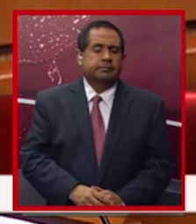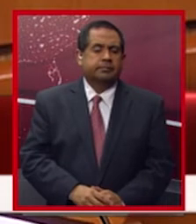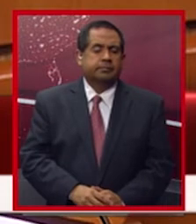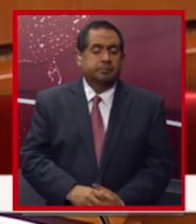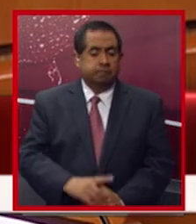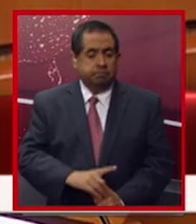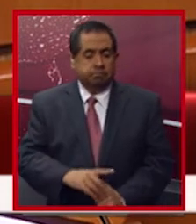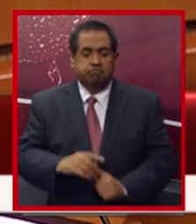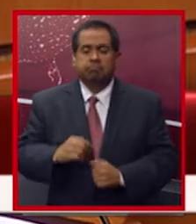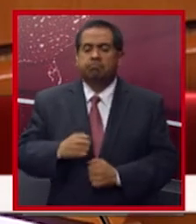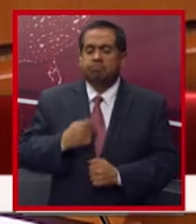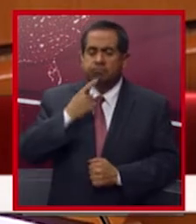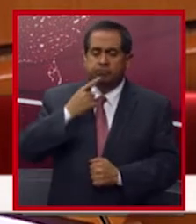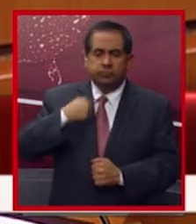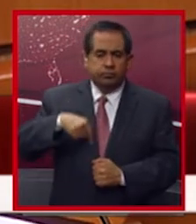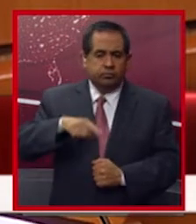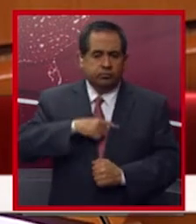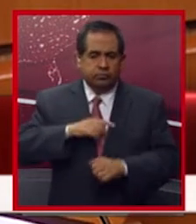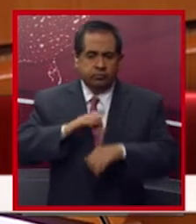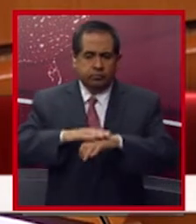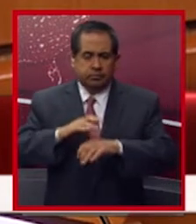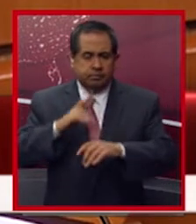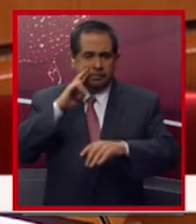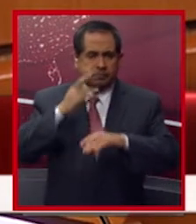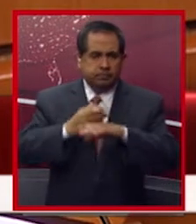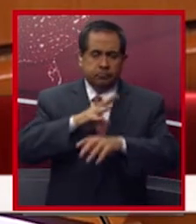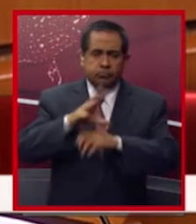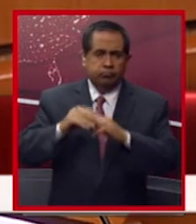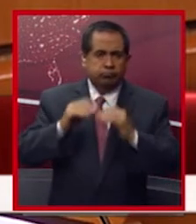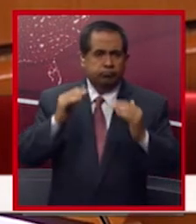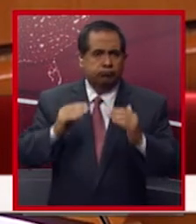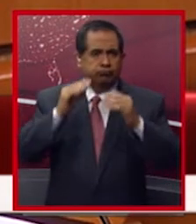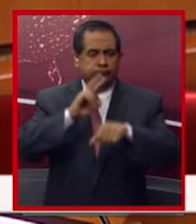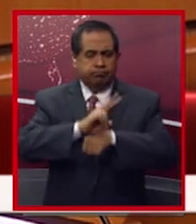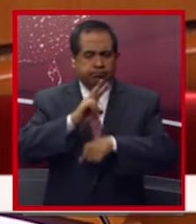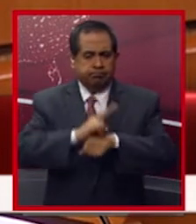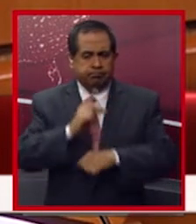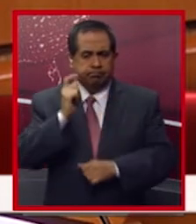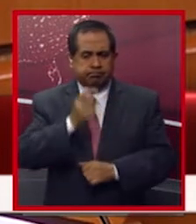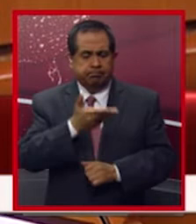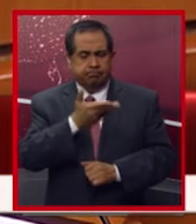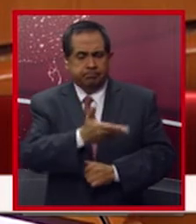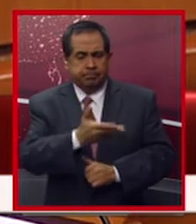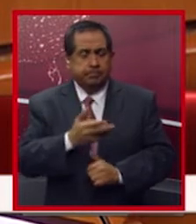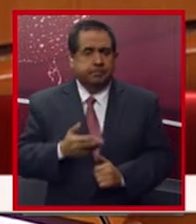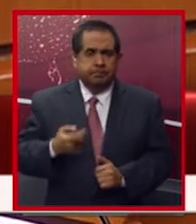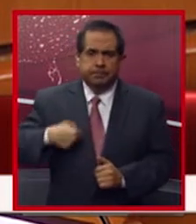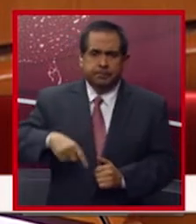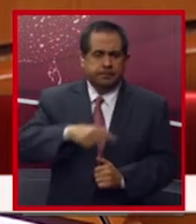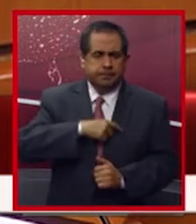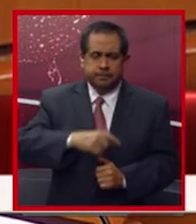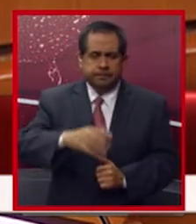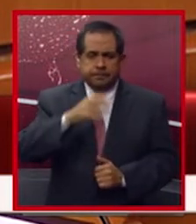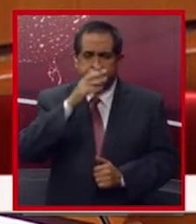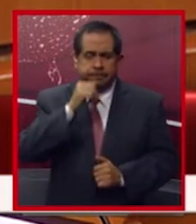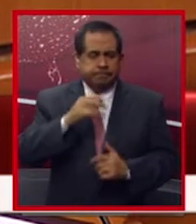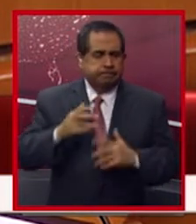Somos absolutamente respetuosos de la soberanía de Venezuela, pero no podemos